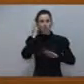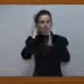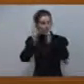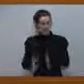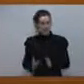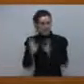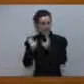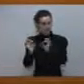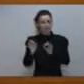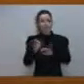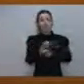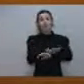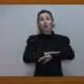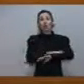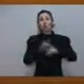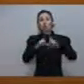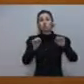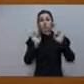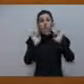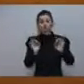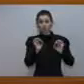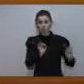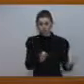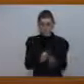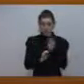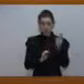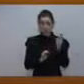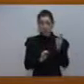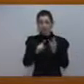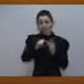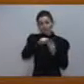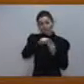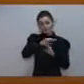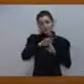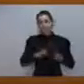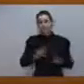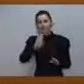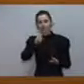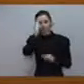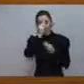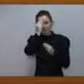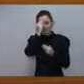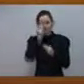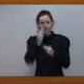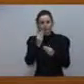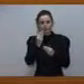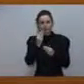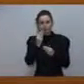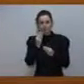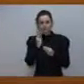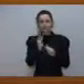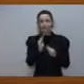asturiano también son los mismos. Por lo tanto, nuestro planteamiento, ya para empezar, se pudo evitar